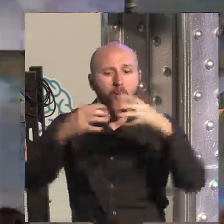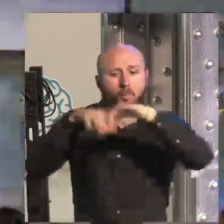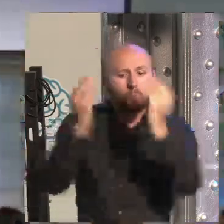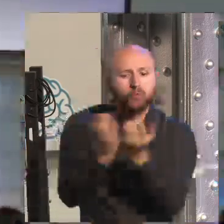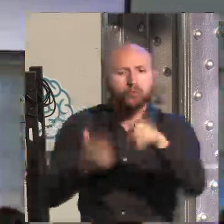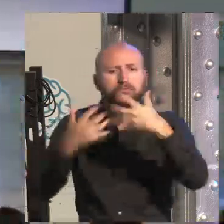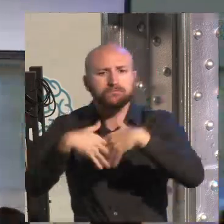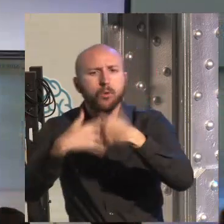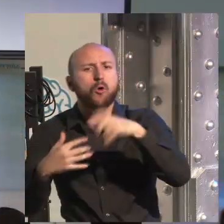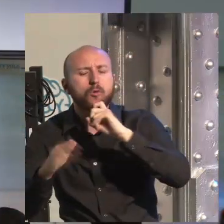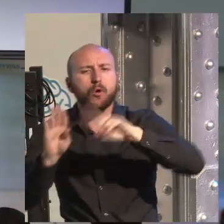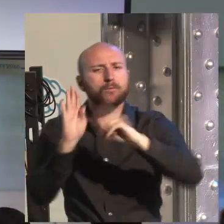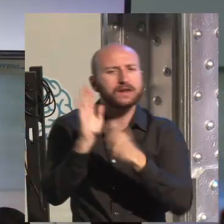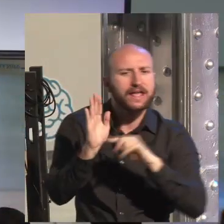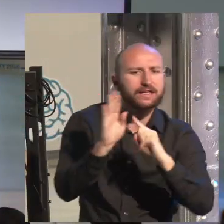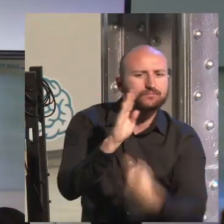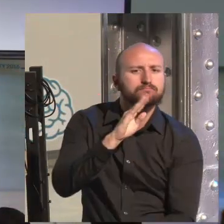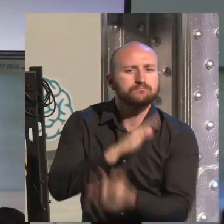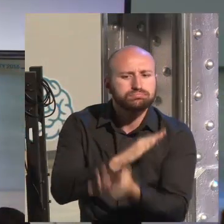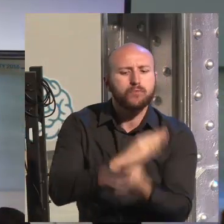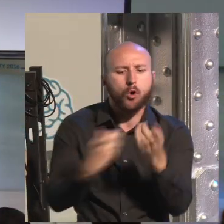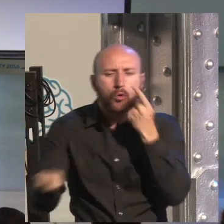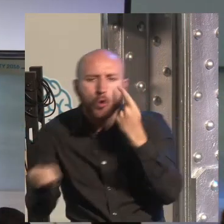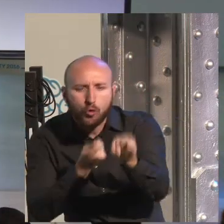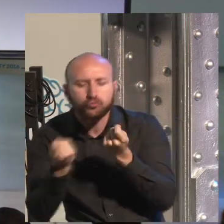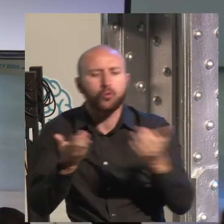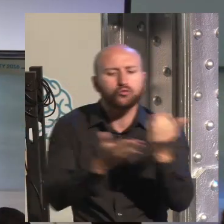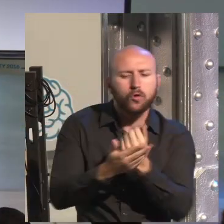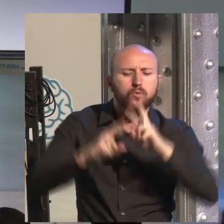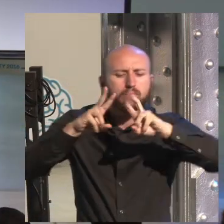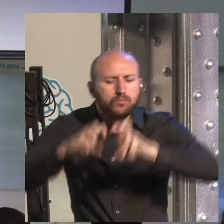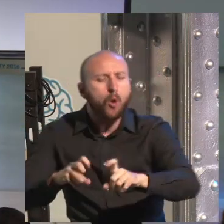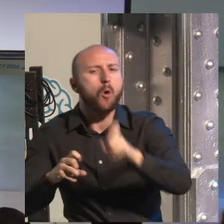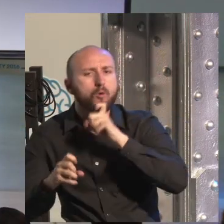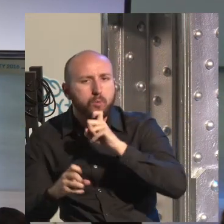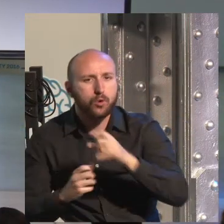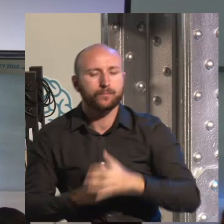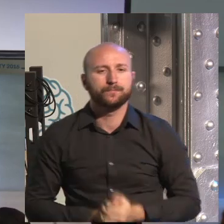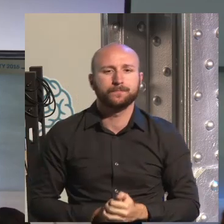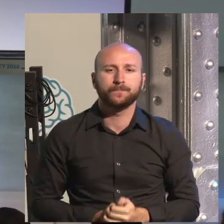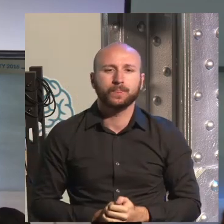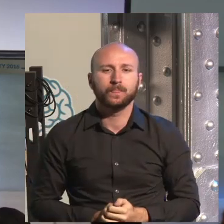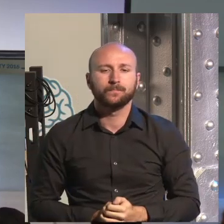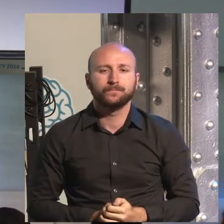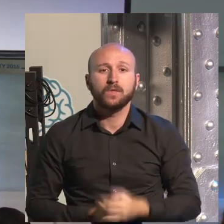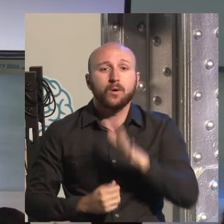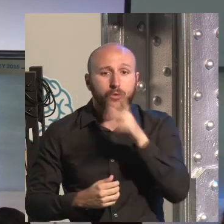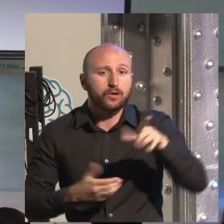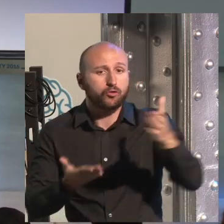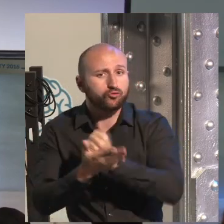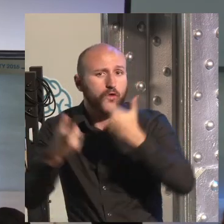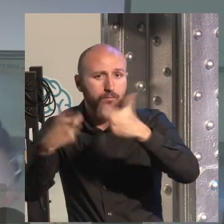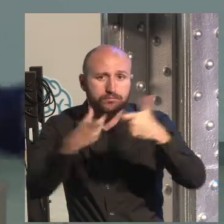mundo, es decir, cuáles son las leyes que lo controlan y lo regulan los fenómenos observables y la materia que